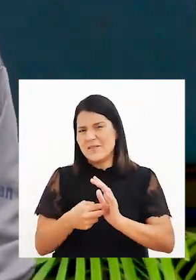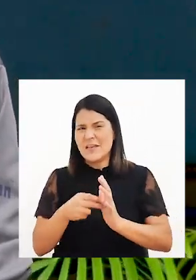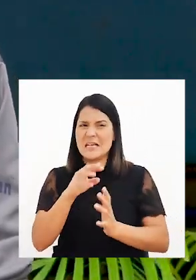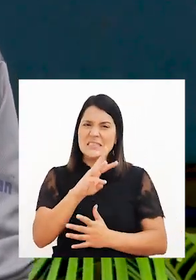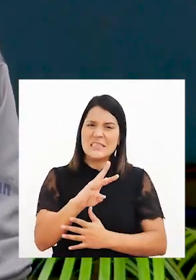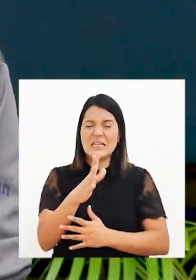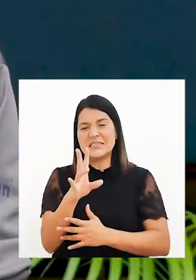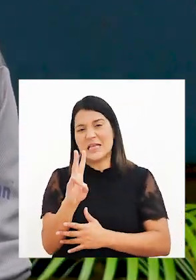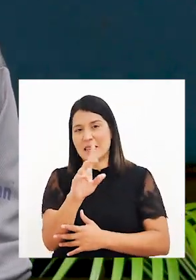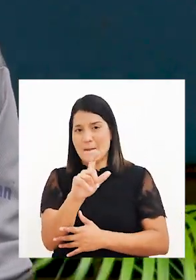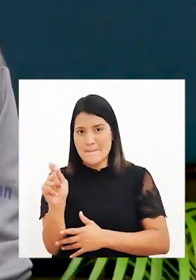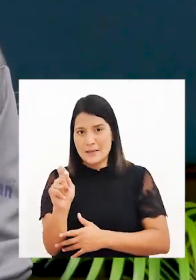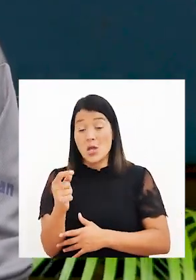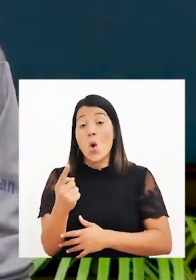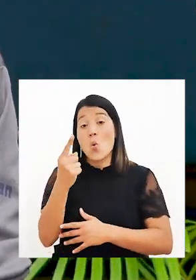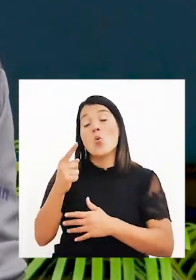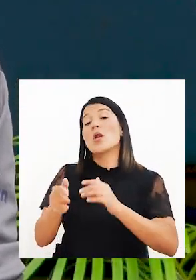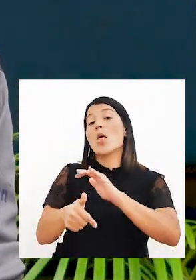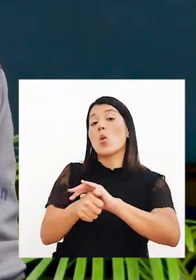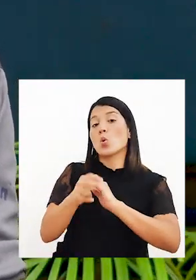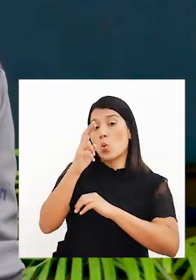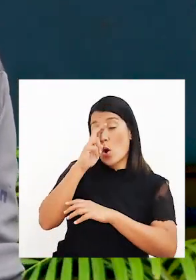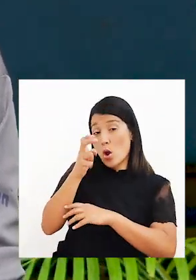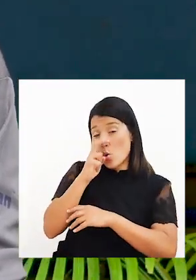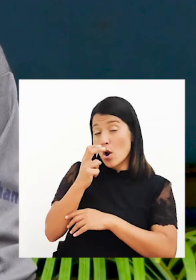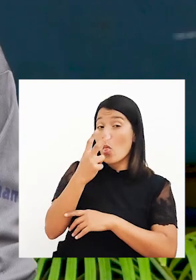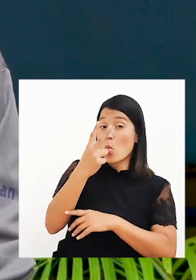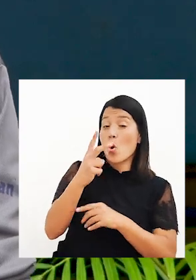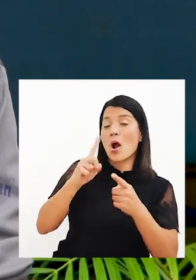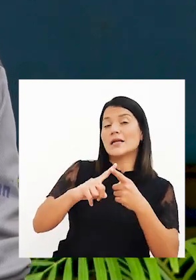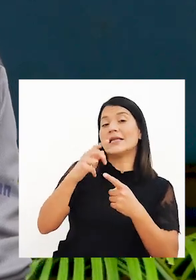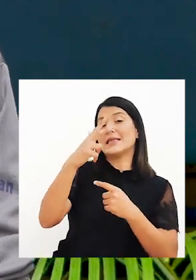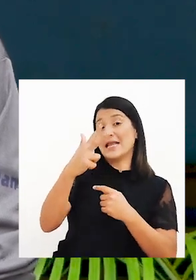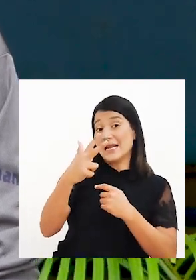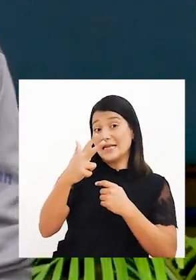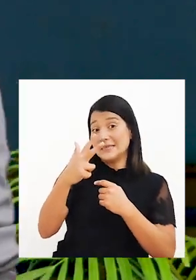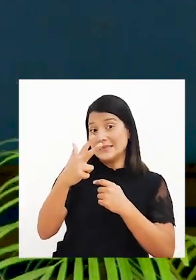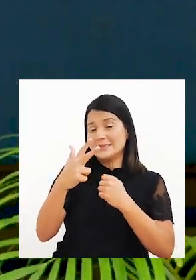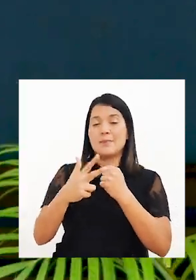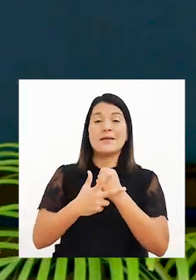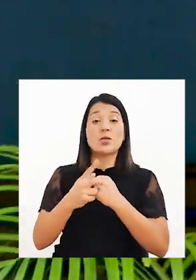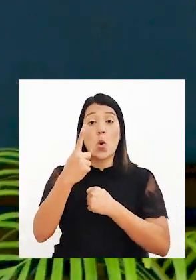son 6, 7 meses, ¿verdad? Una tortuga lora anida de 2 a 3 nidos en un año.